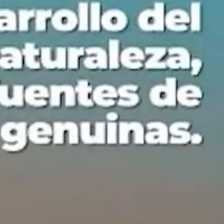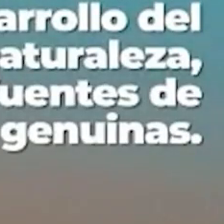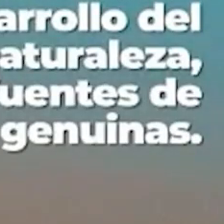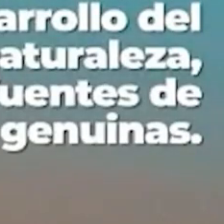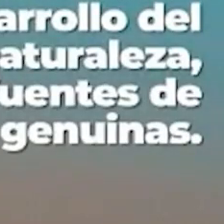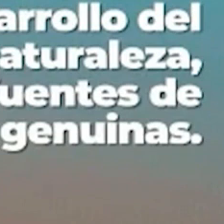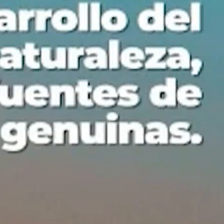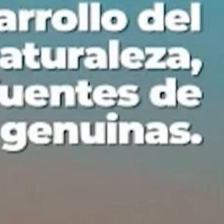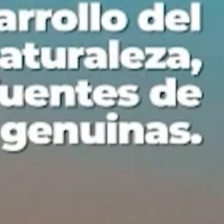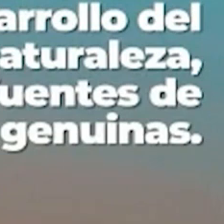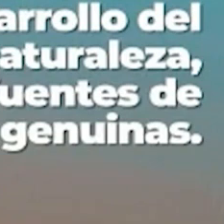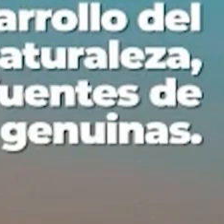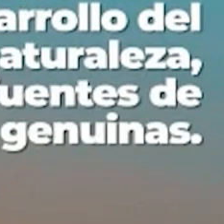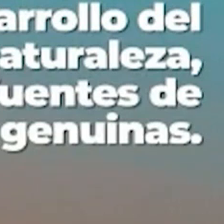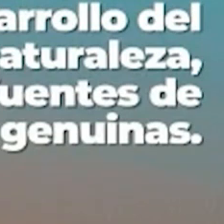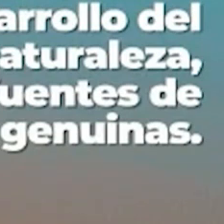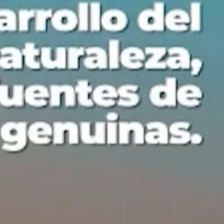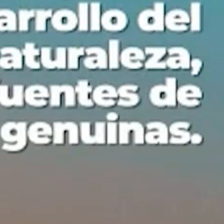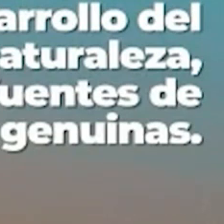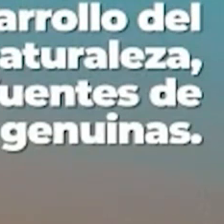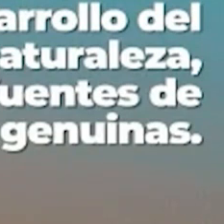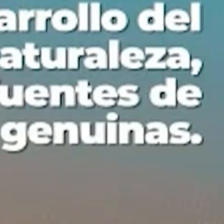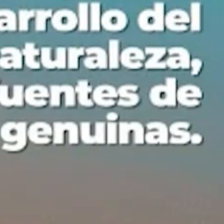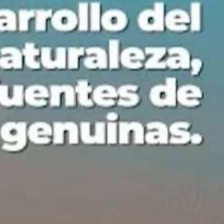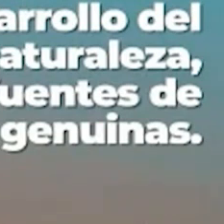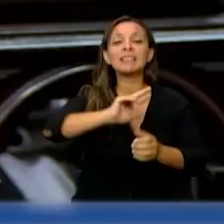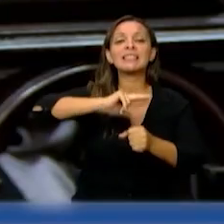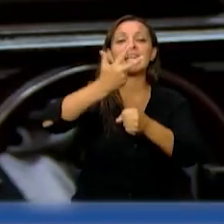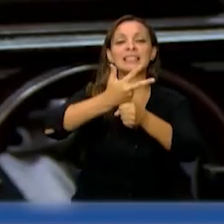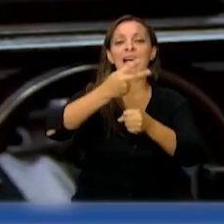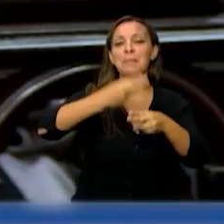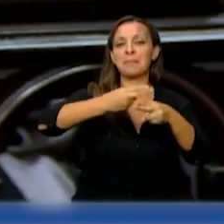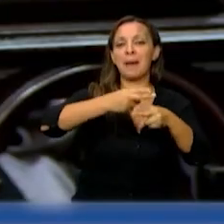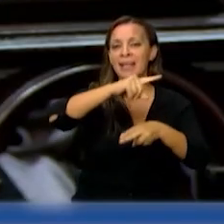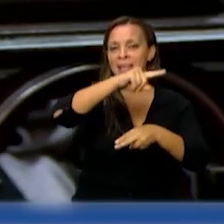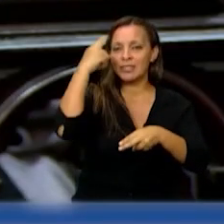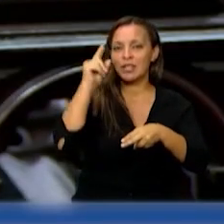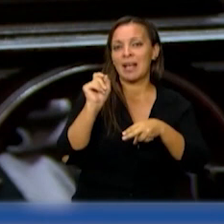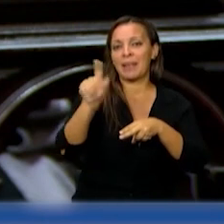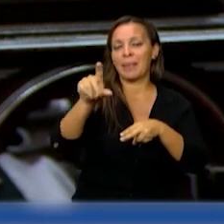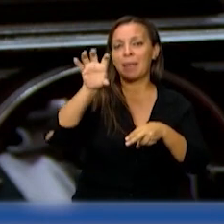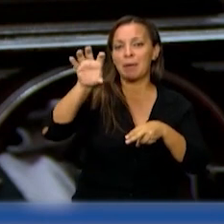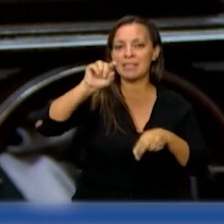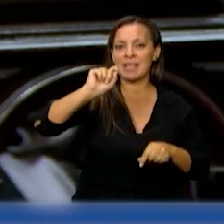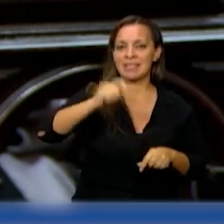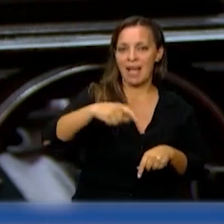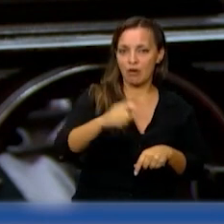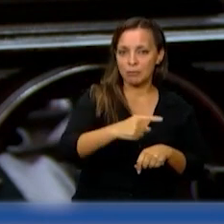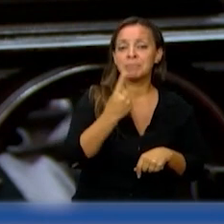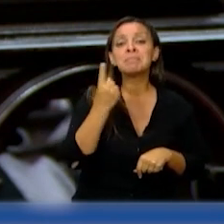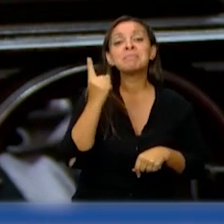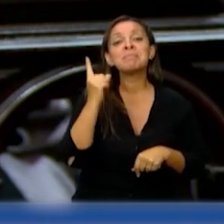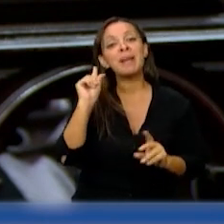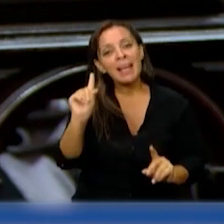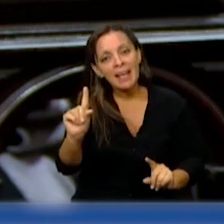ahí reflexionemos, porque estamos hablando del tercer parque nacional que va a tener la provincia del Chaco. Pero es bueno